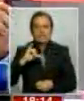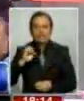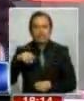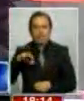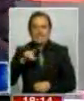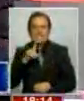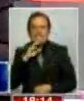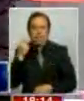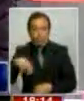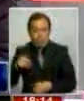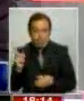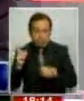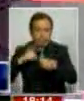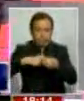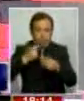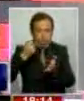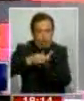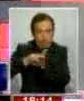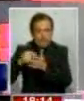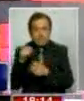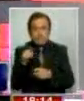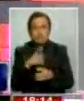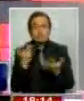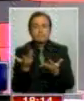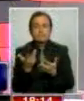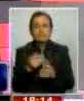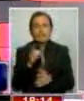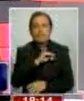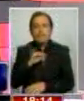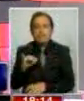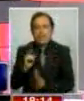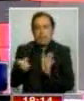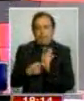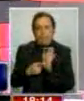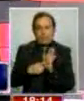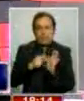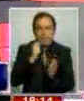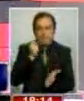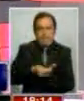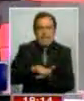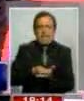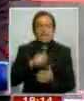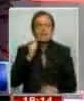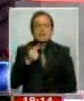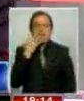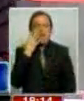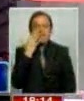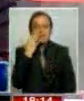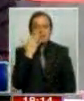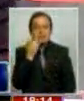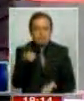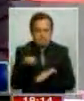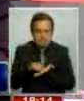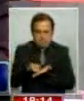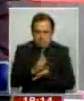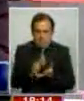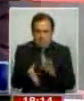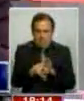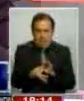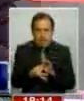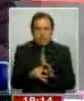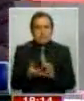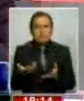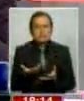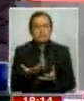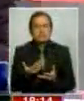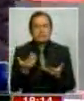terminado diciembre y no haber recibido sus dividendos y haber tenido que pagar impuestos en abril por una base de vengada de dividendos que no recibió. Básicamente, entonces, ¿qué es lo